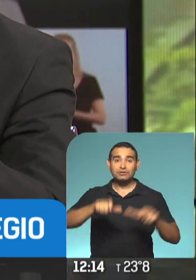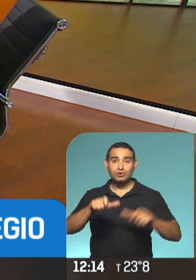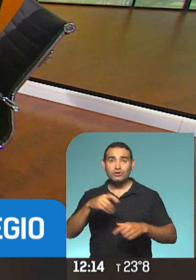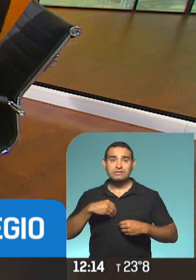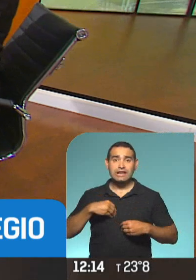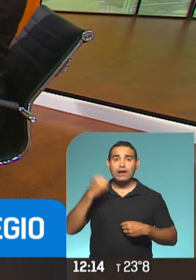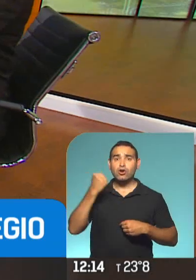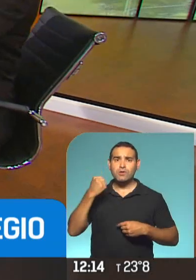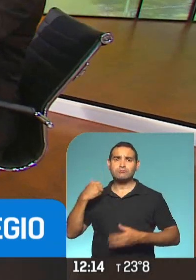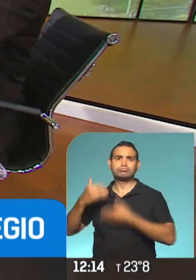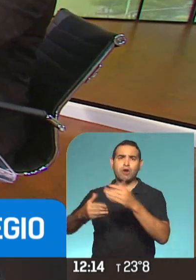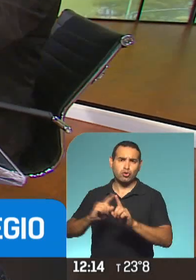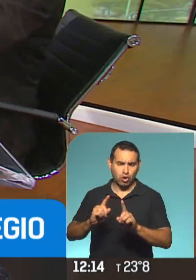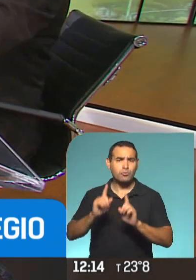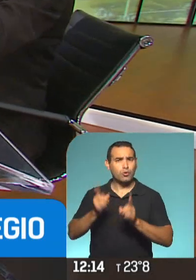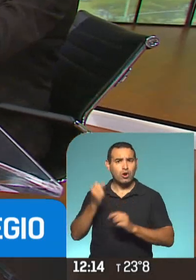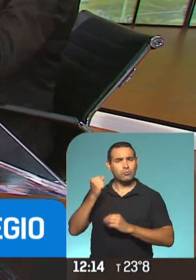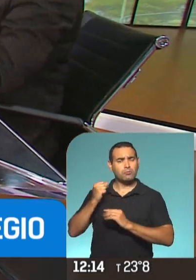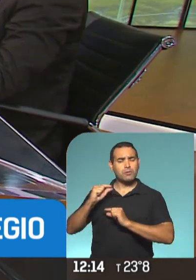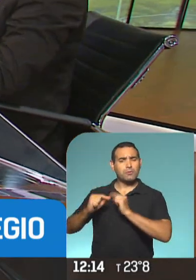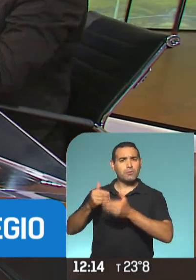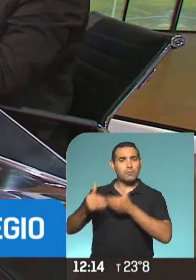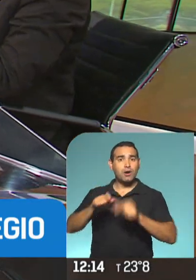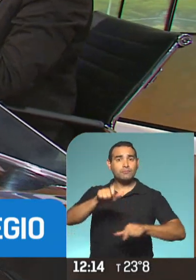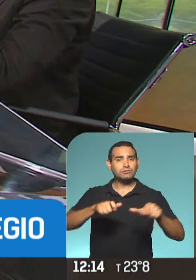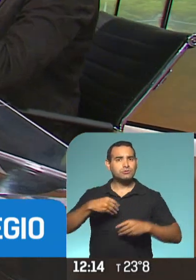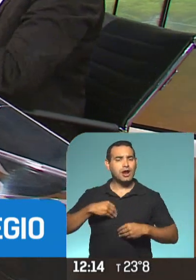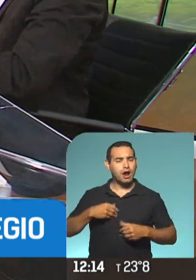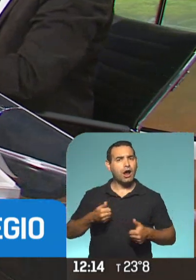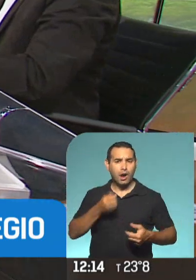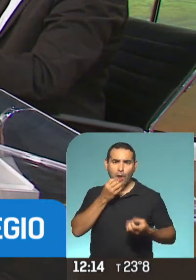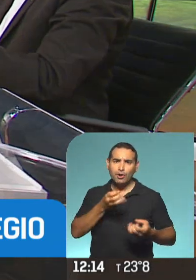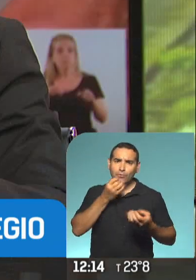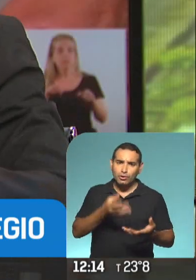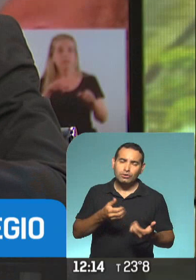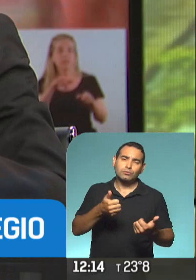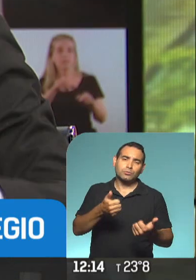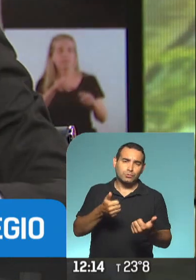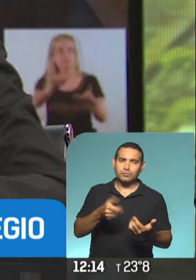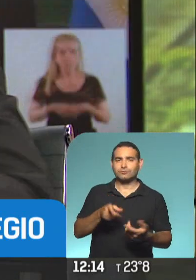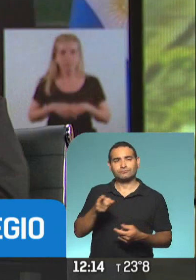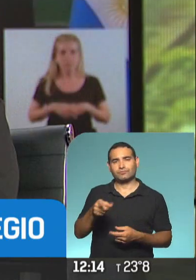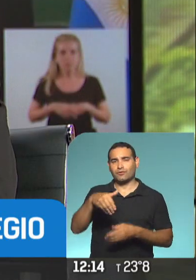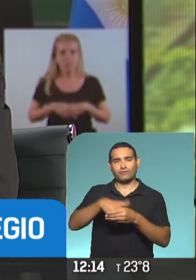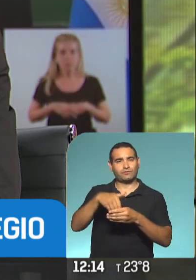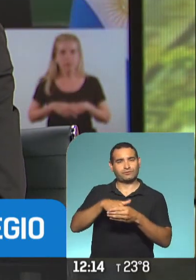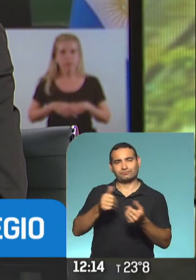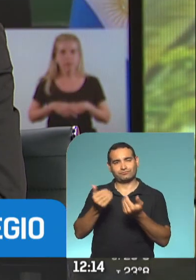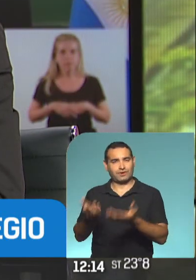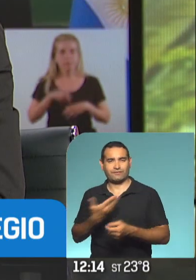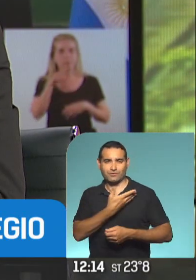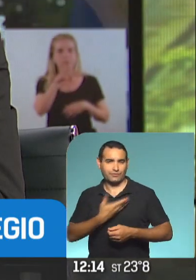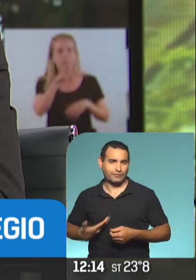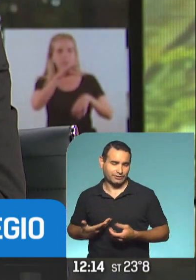economía no vuelva al nivel prepandemia, la sensación de mejora vota oficialismo. Eso es acá y en todos